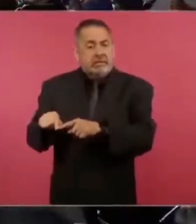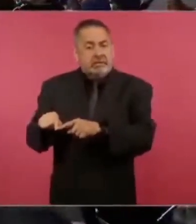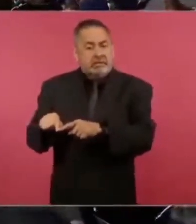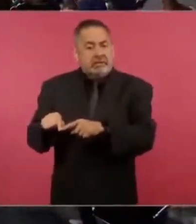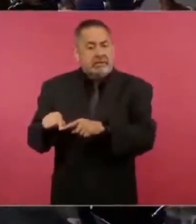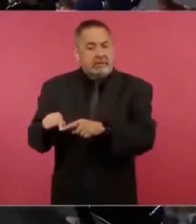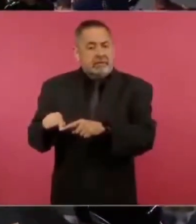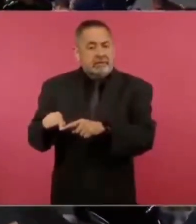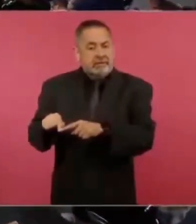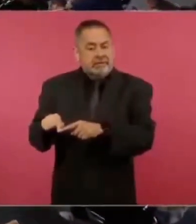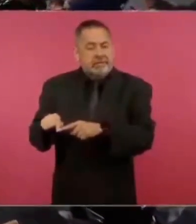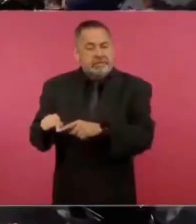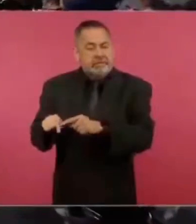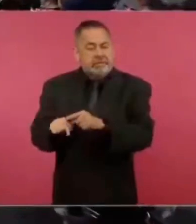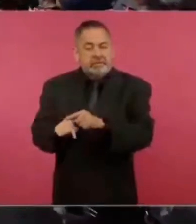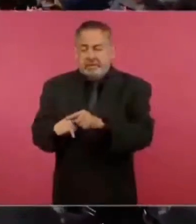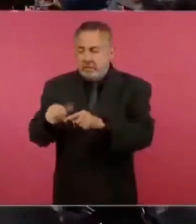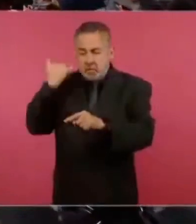pues